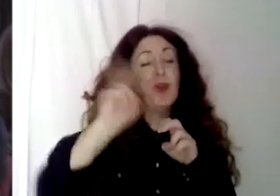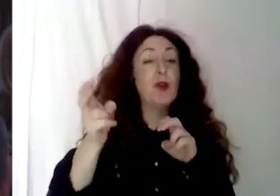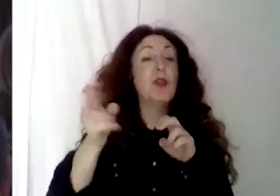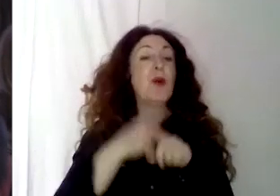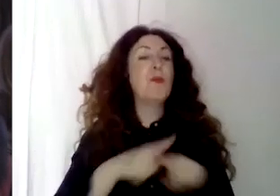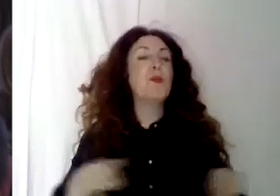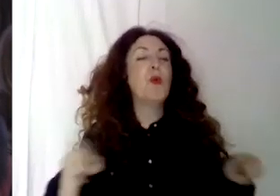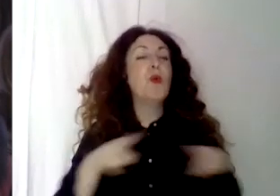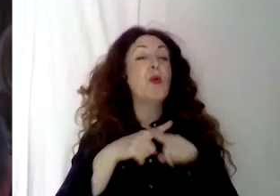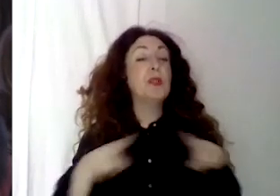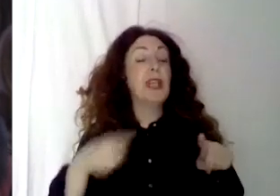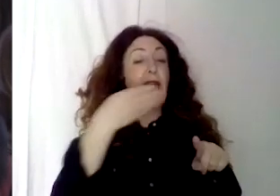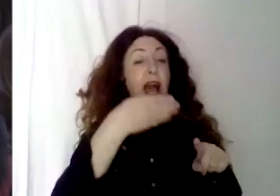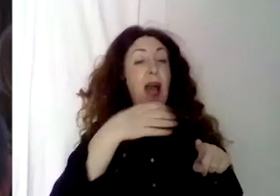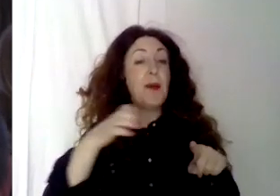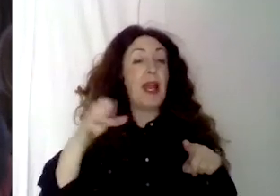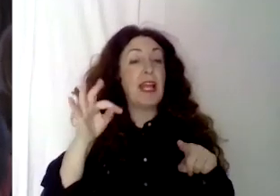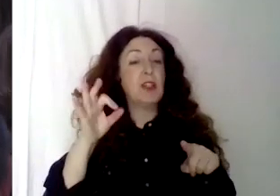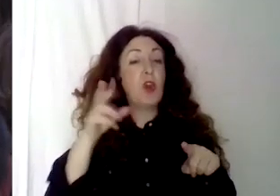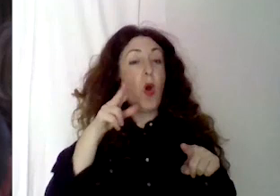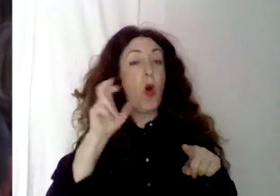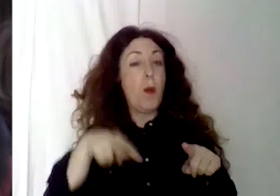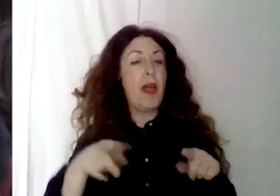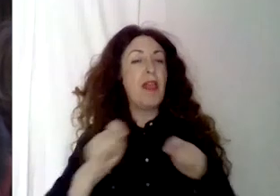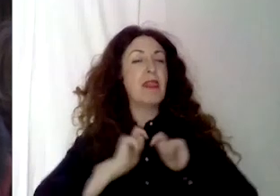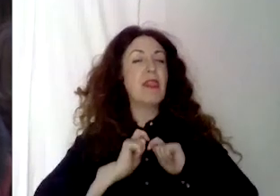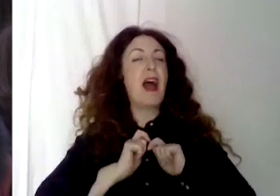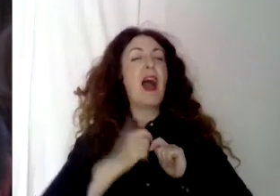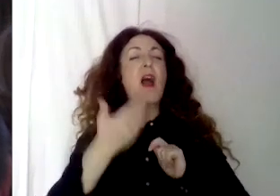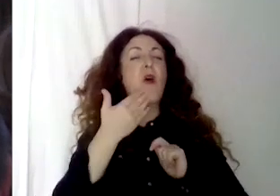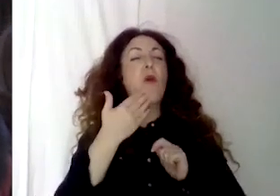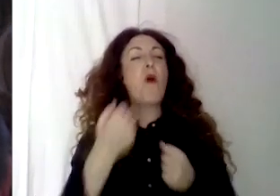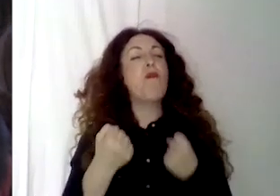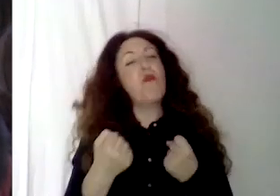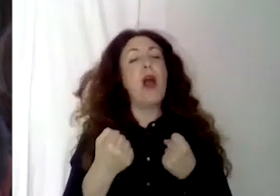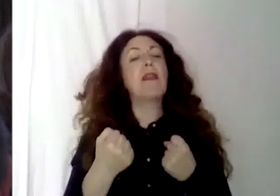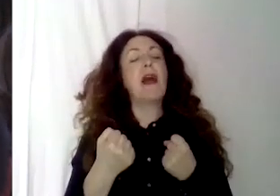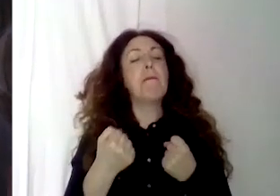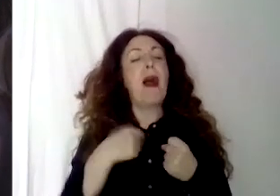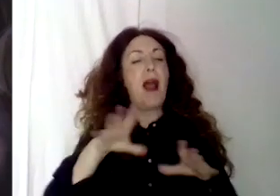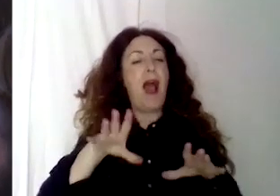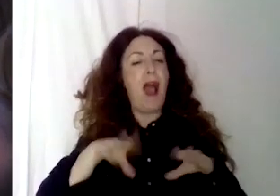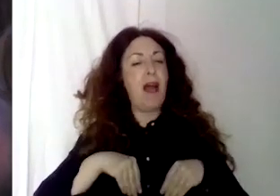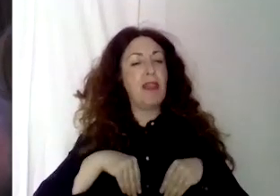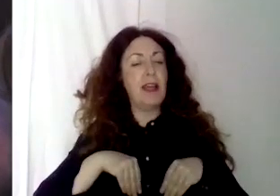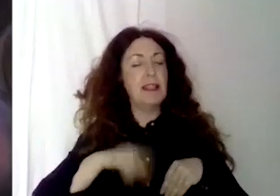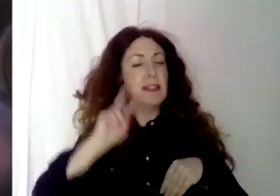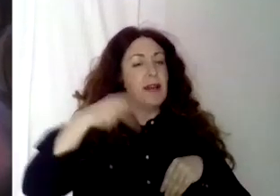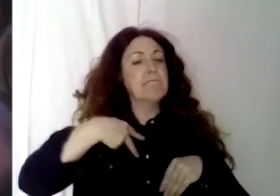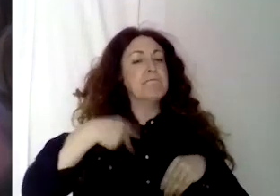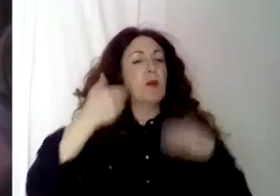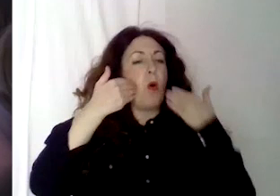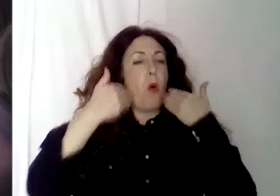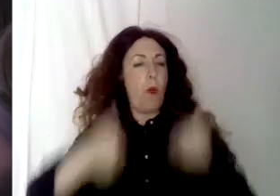la fuerza para que asumas tu condición de ser humano, darte el coraje necesario